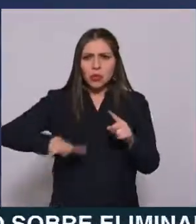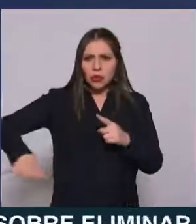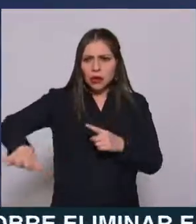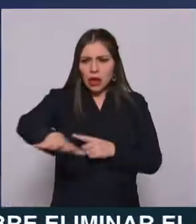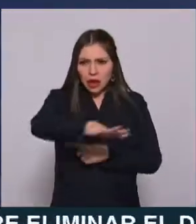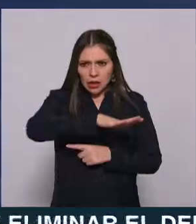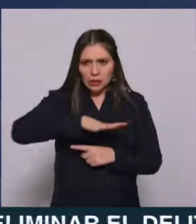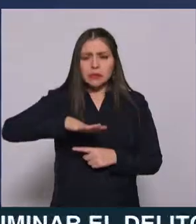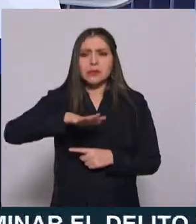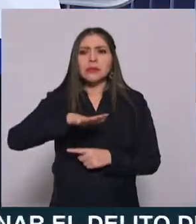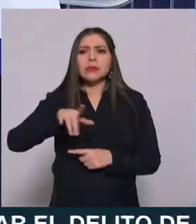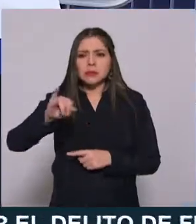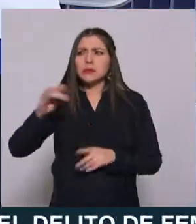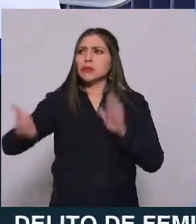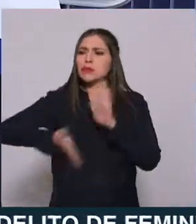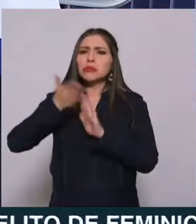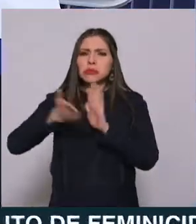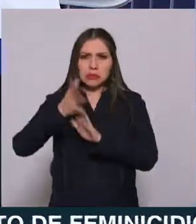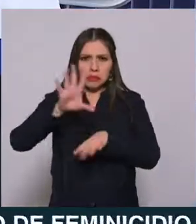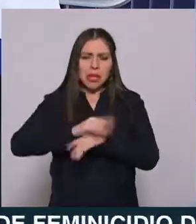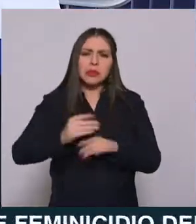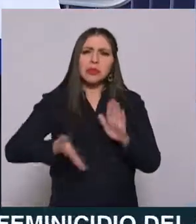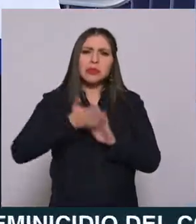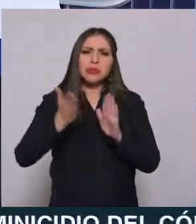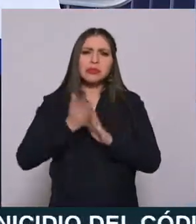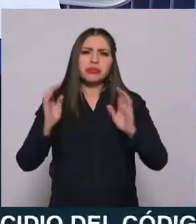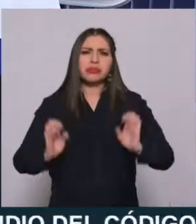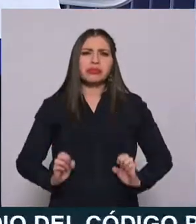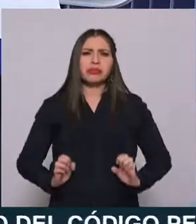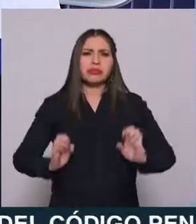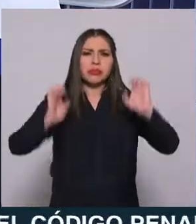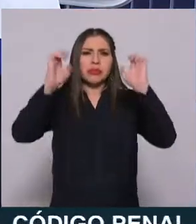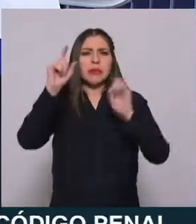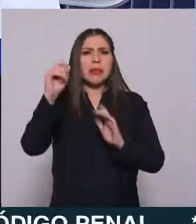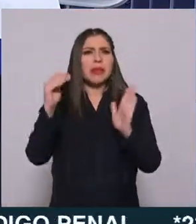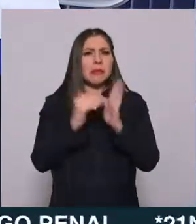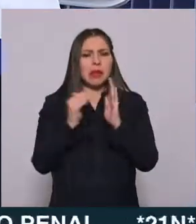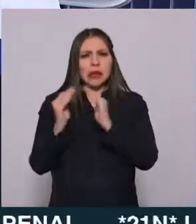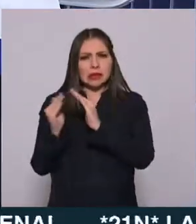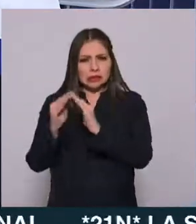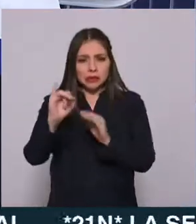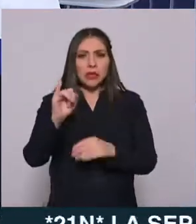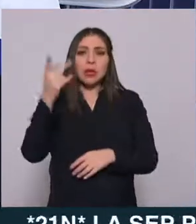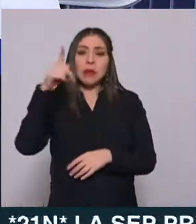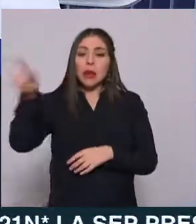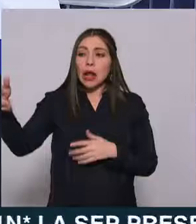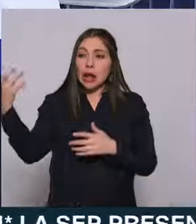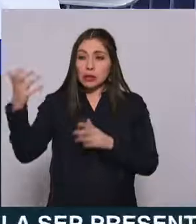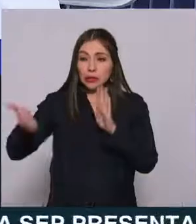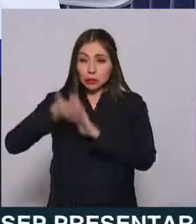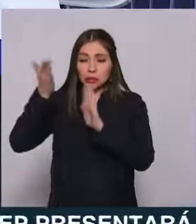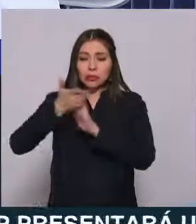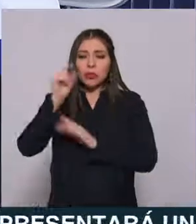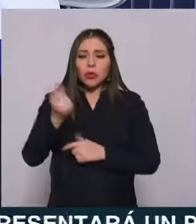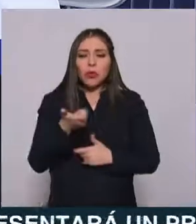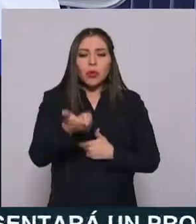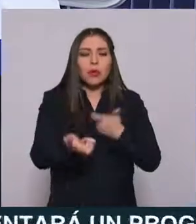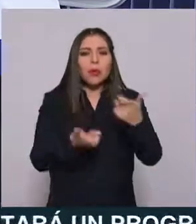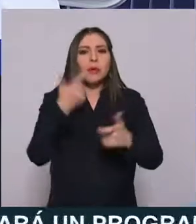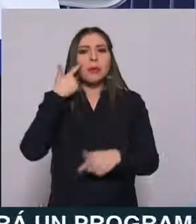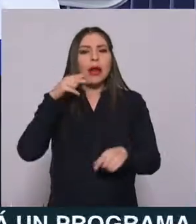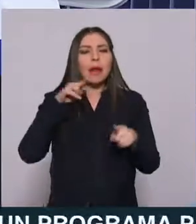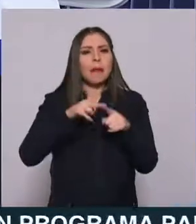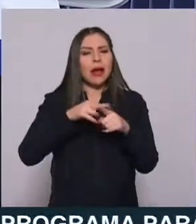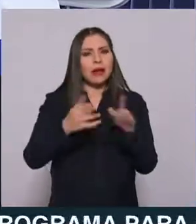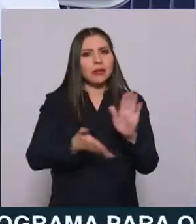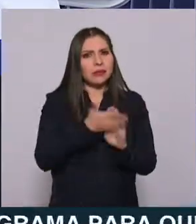de un parque también. Los parques y todas las plazas y los hospitales y las escuelas las hace el gobierno con dinero público, con impuestos.